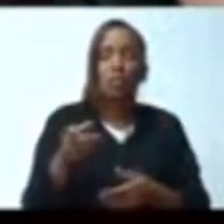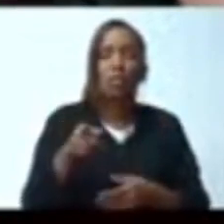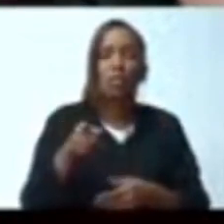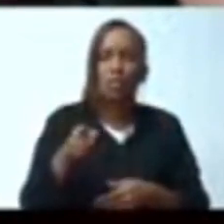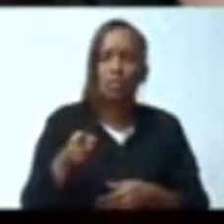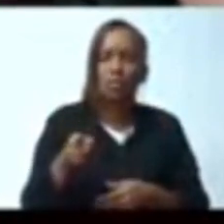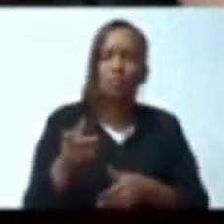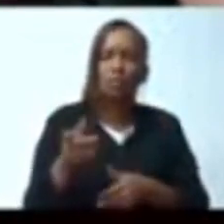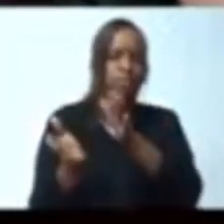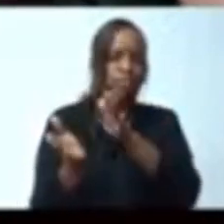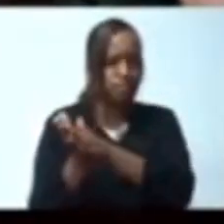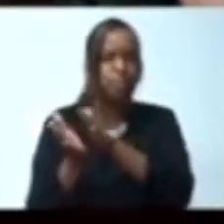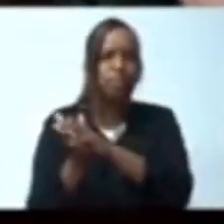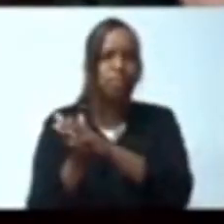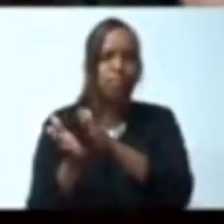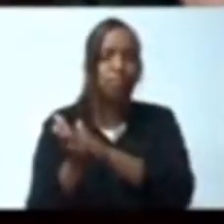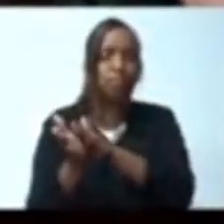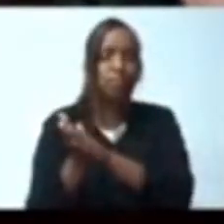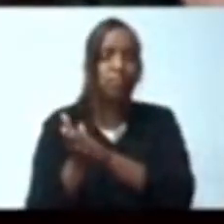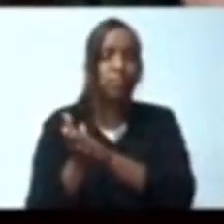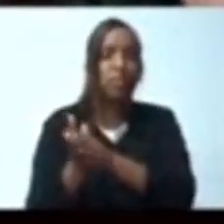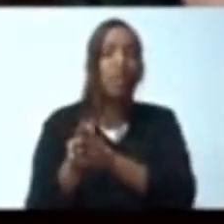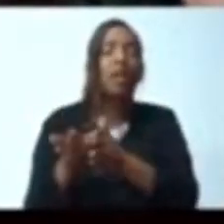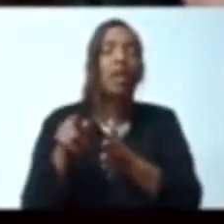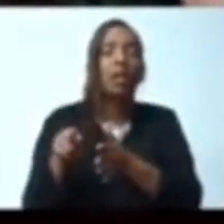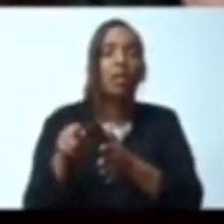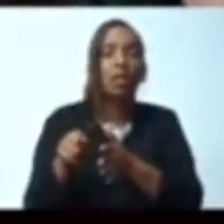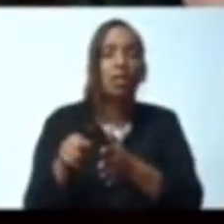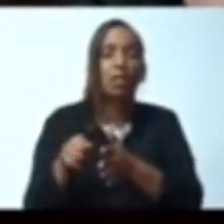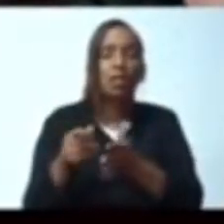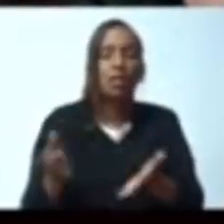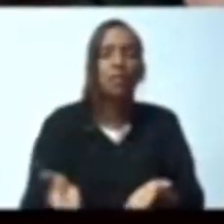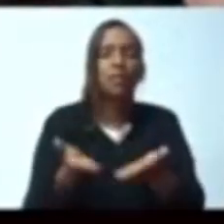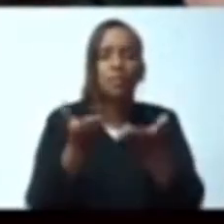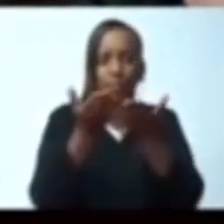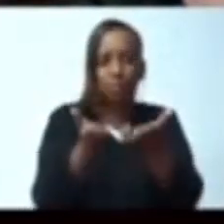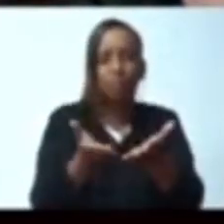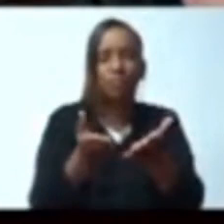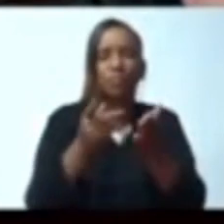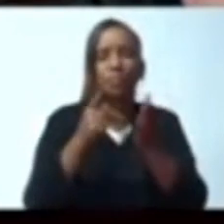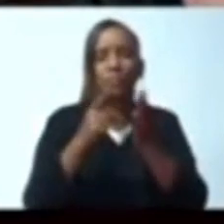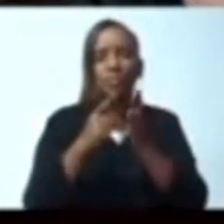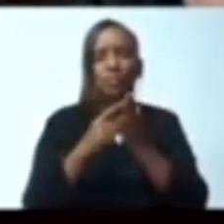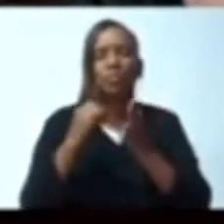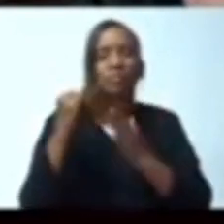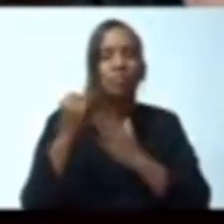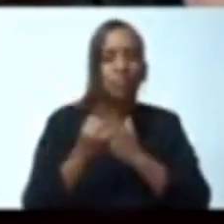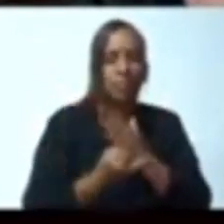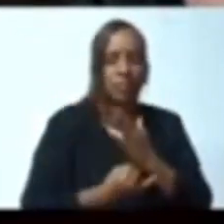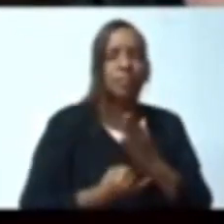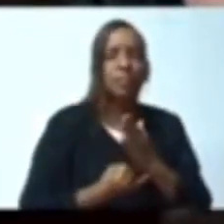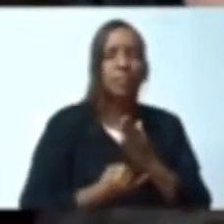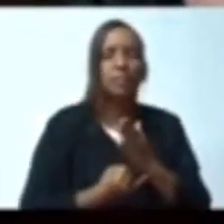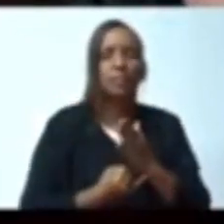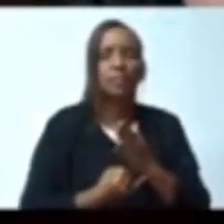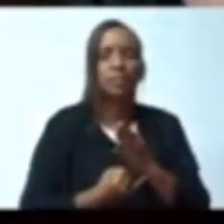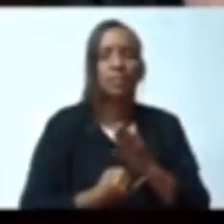iniciativa, pero nosotros como Congreso